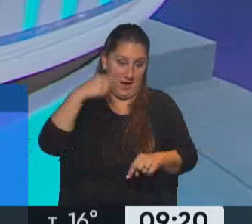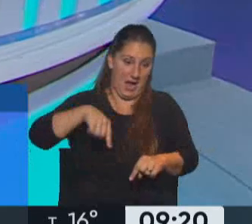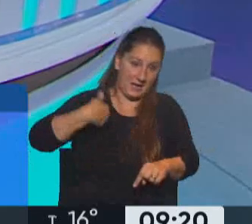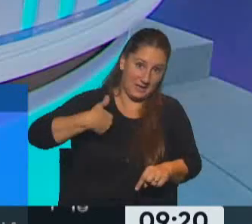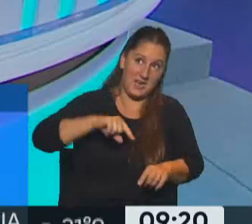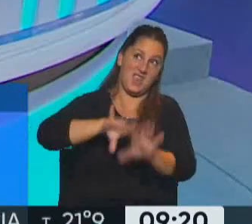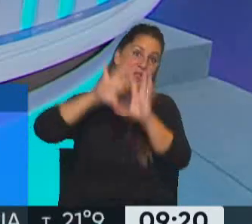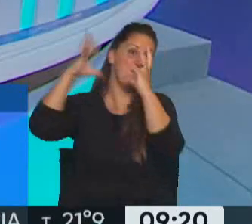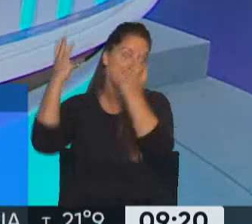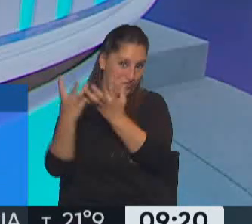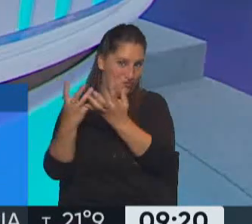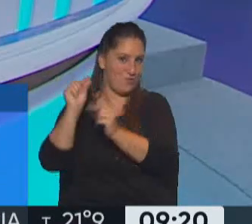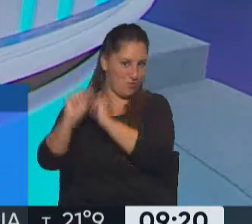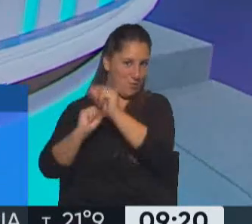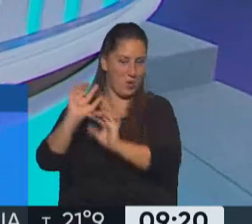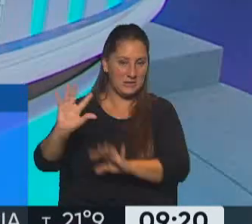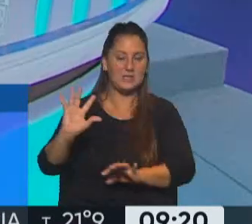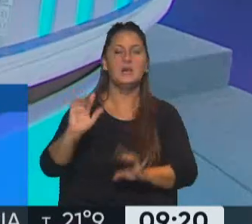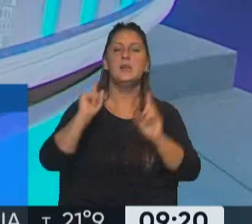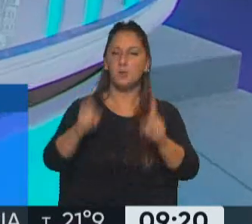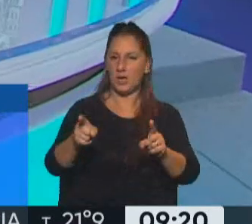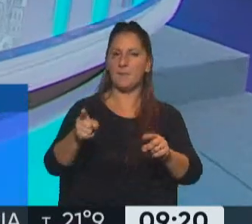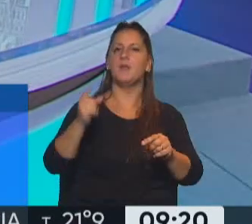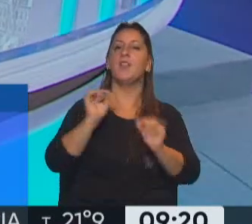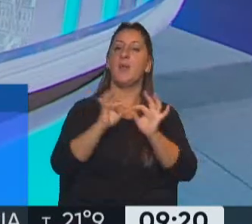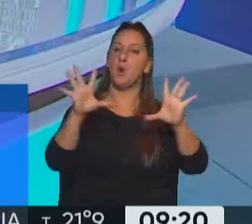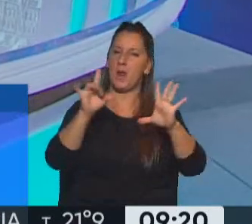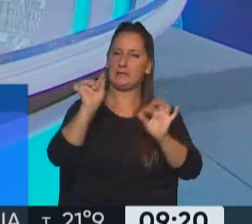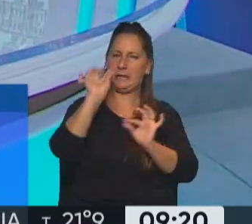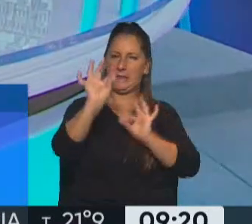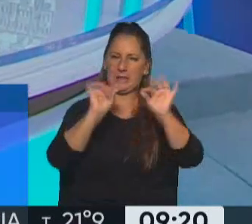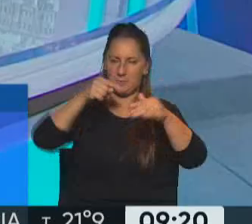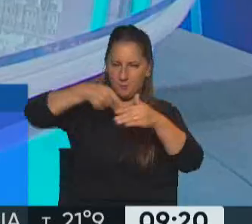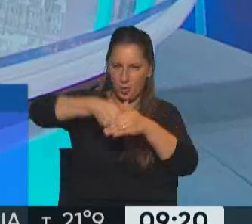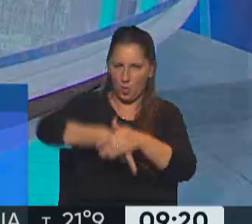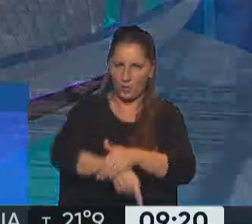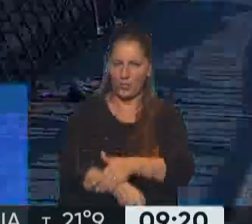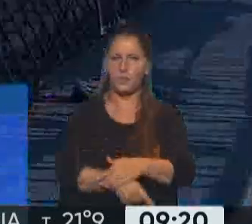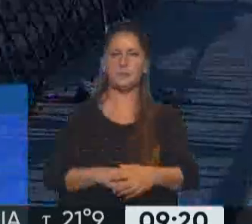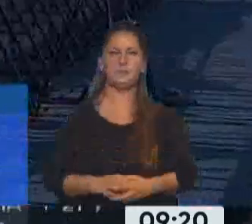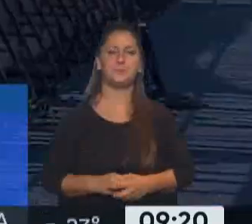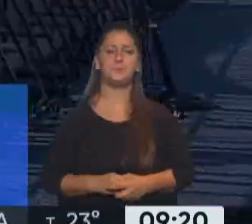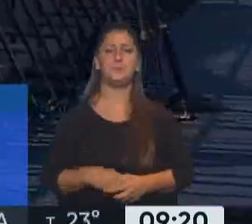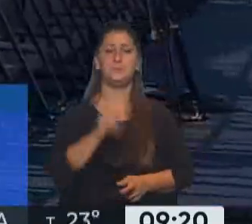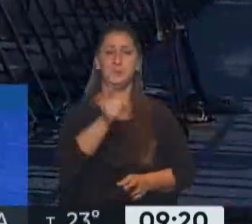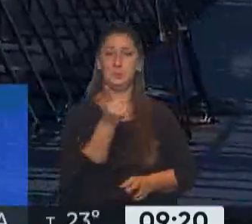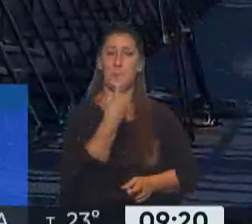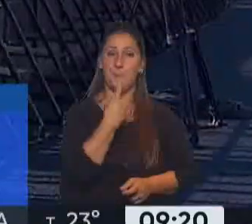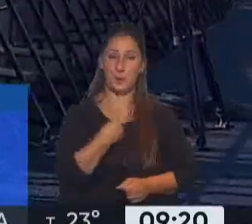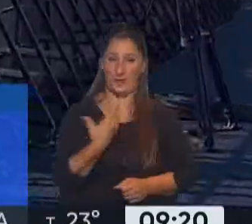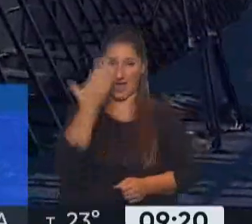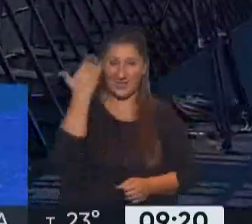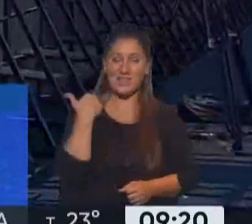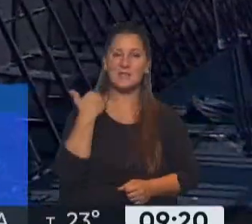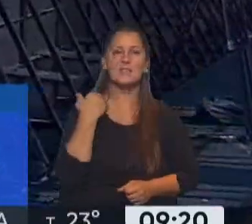mundial, pero a su vez profundizando esa democracia. Dicho esto, me parece que a la pregunta que me hacía la colega,